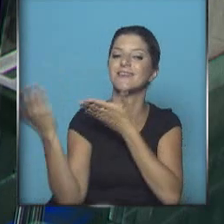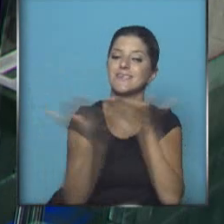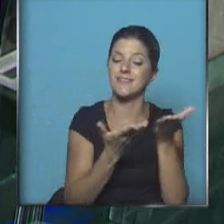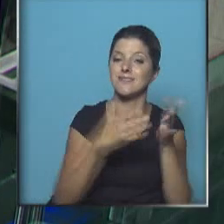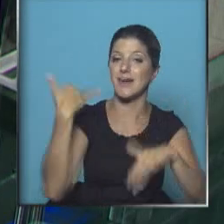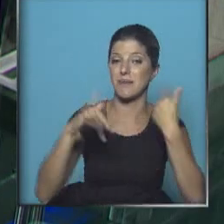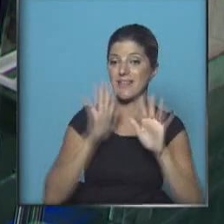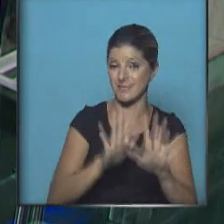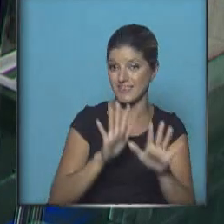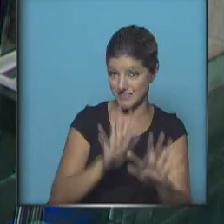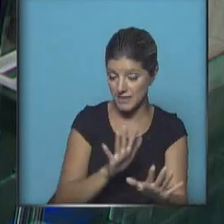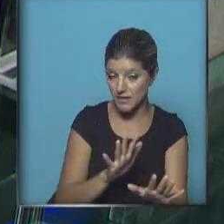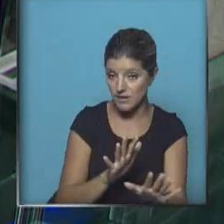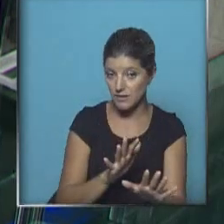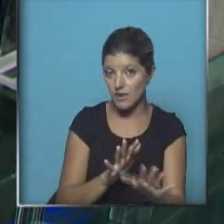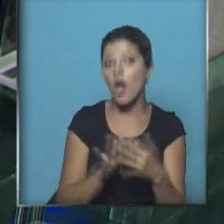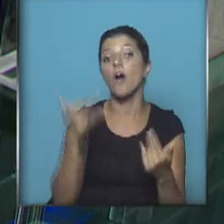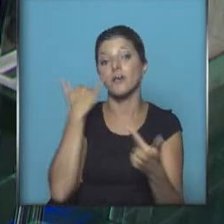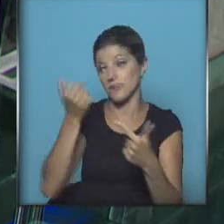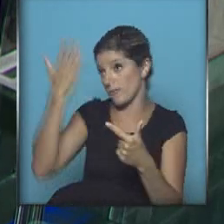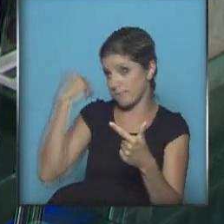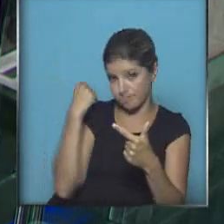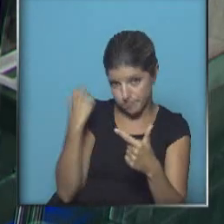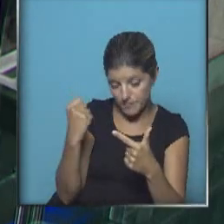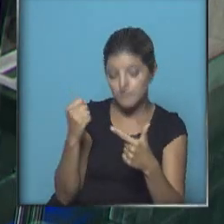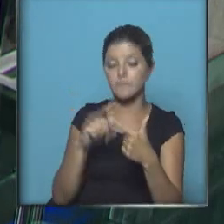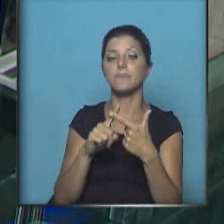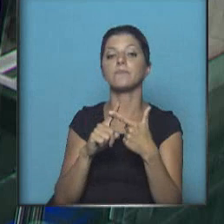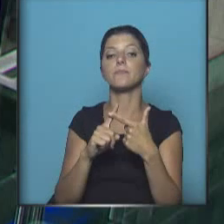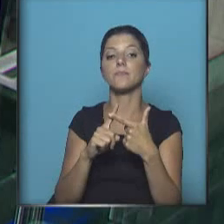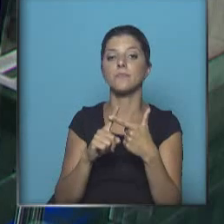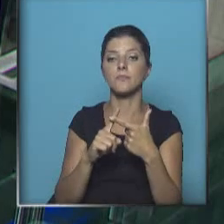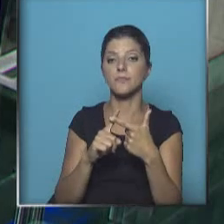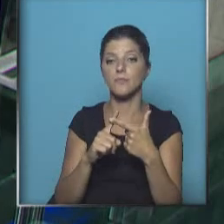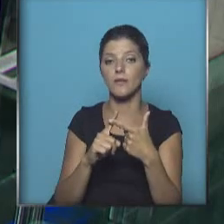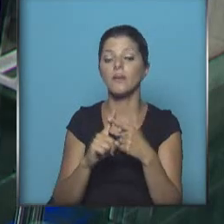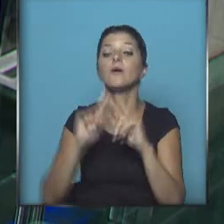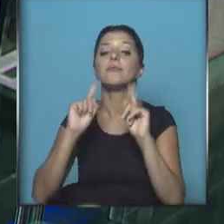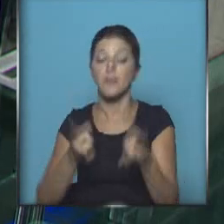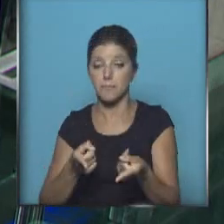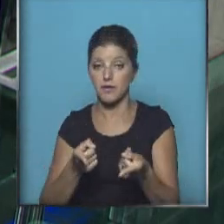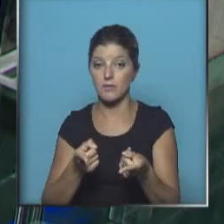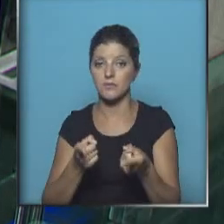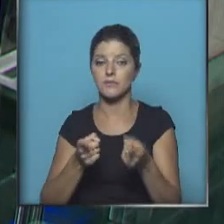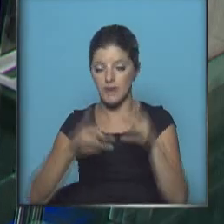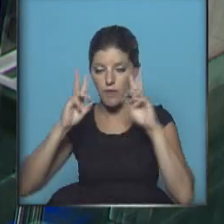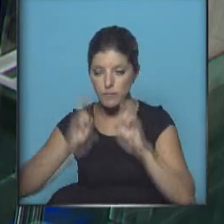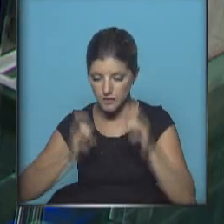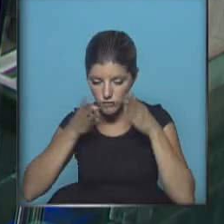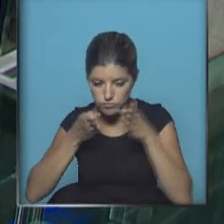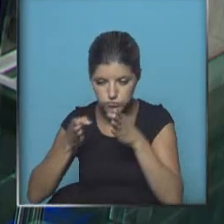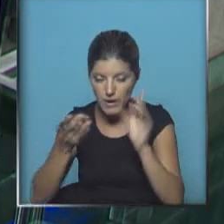emergencias y catástrofes, a pesar de que ya había ocurrido el atentado anterior, el desvío de la investigación a